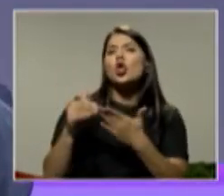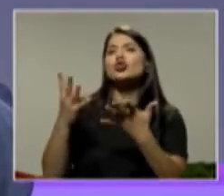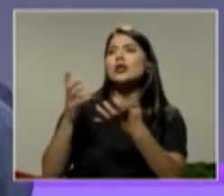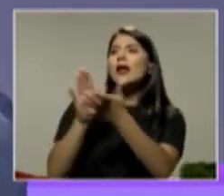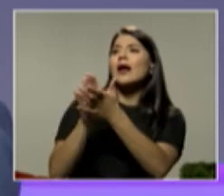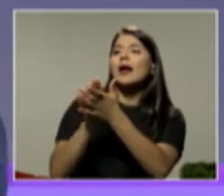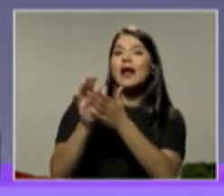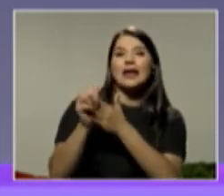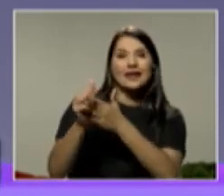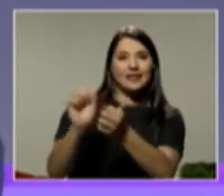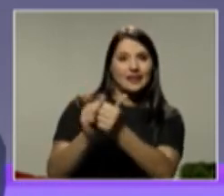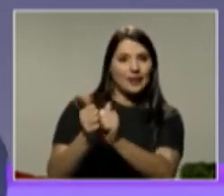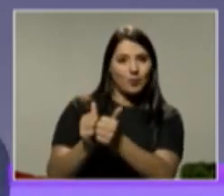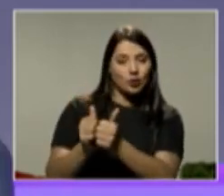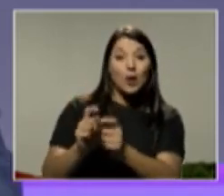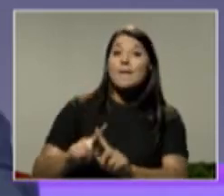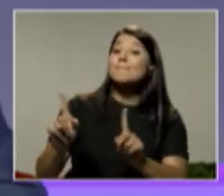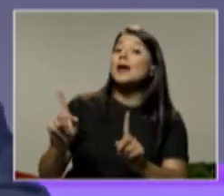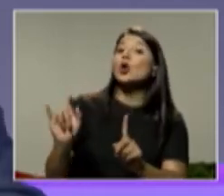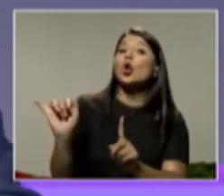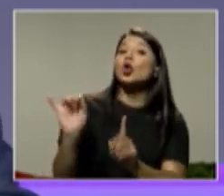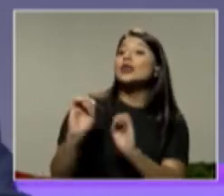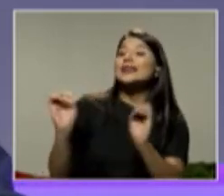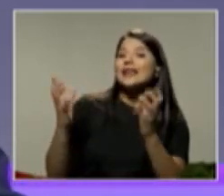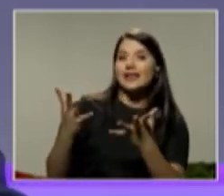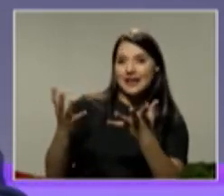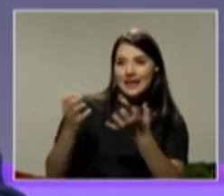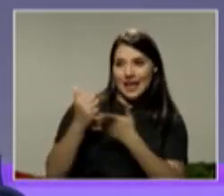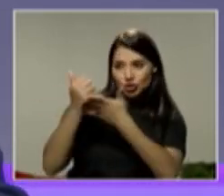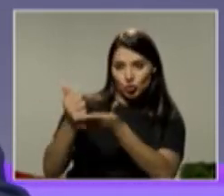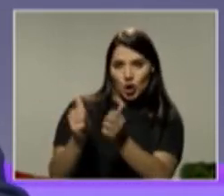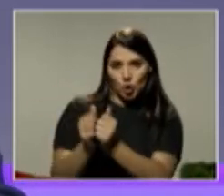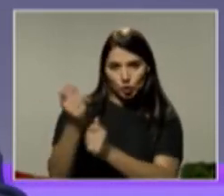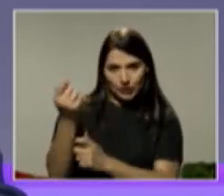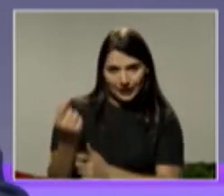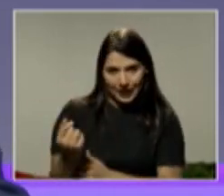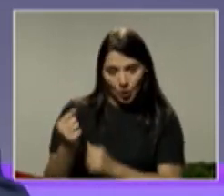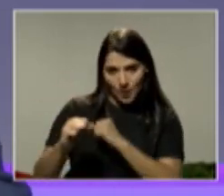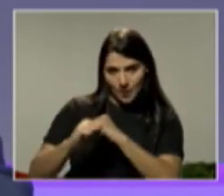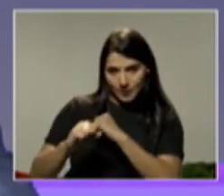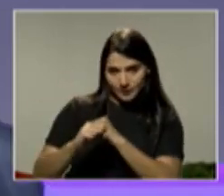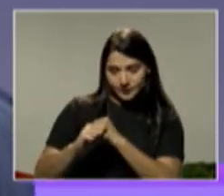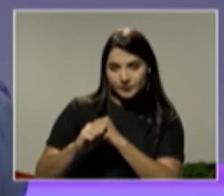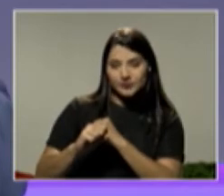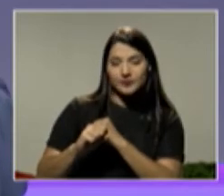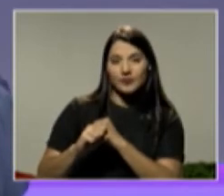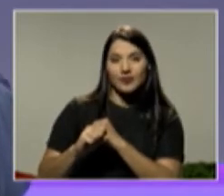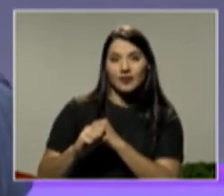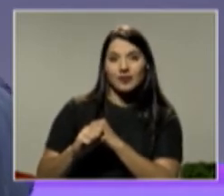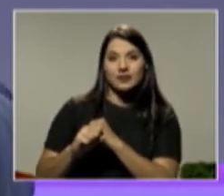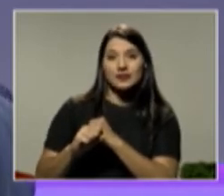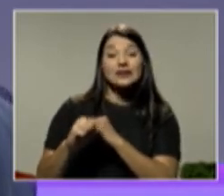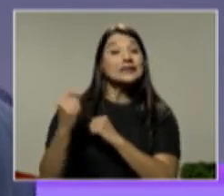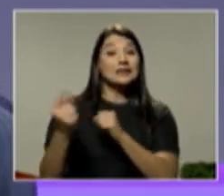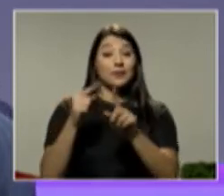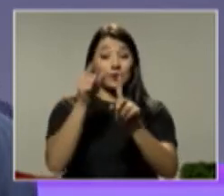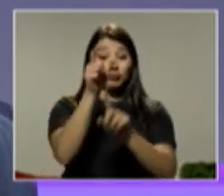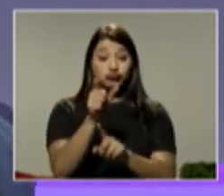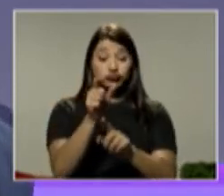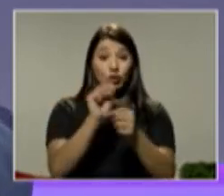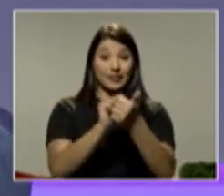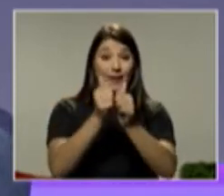deportivos, pero nadie quiere o nadie se atreve a invertir en ese proceso. Detrás de un atleta